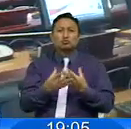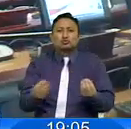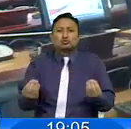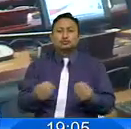gayo